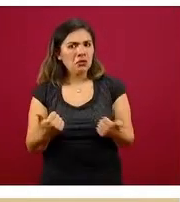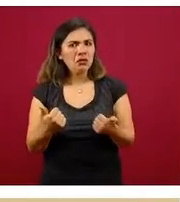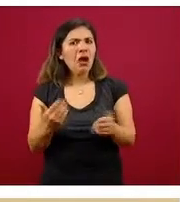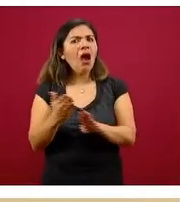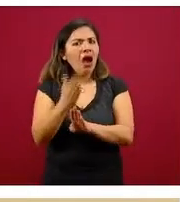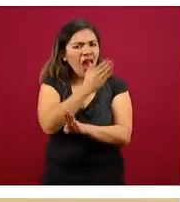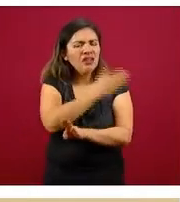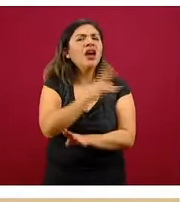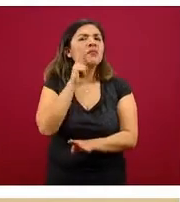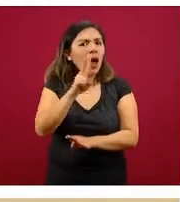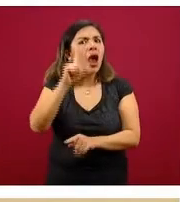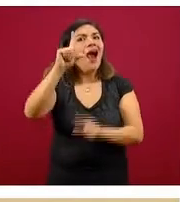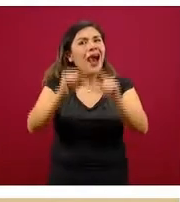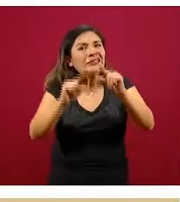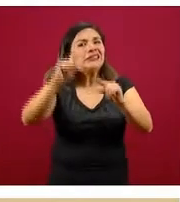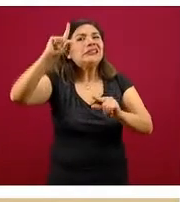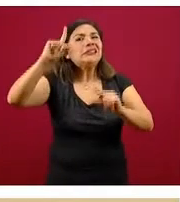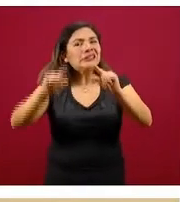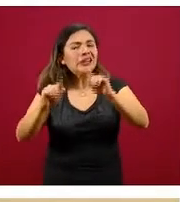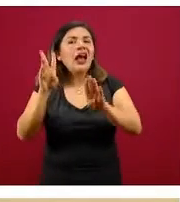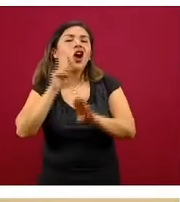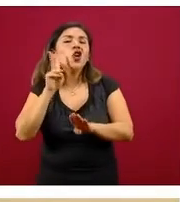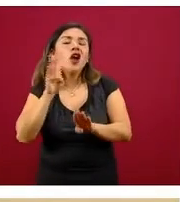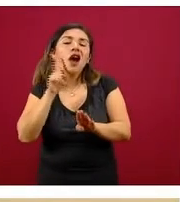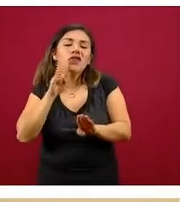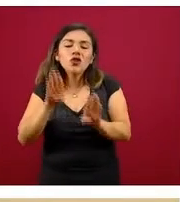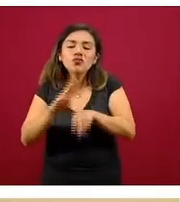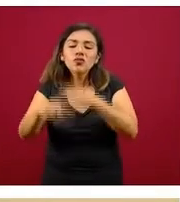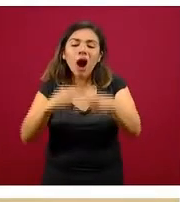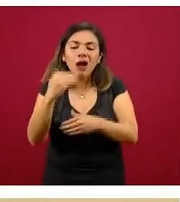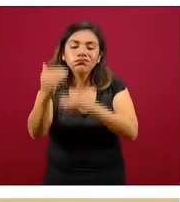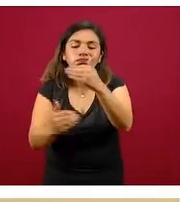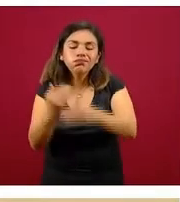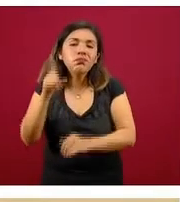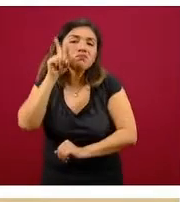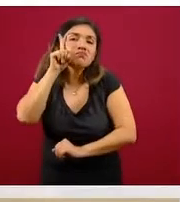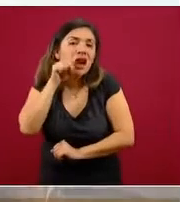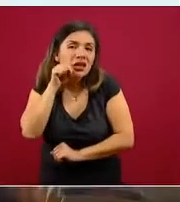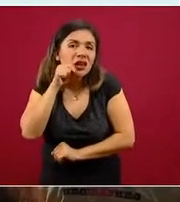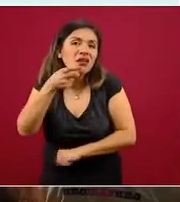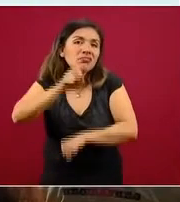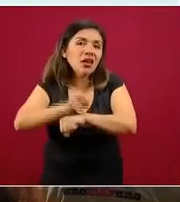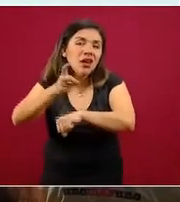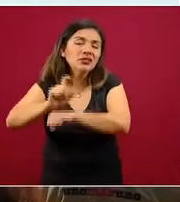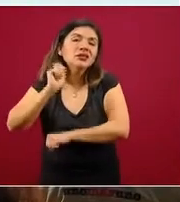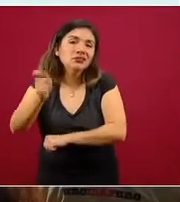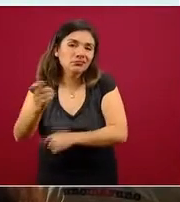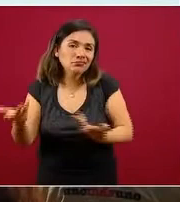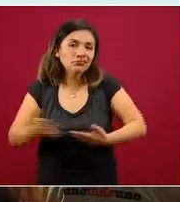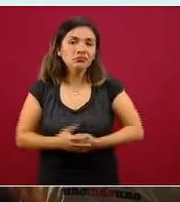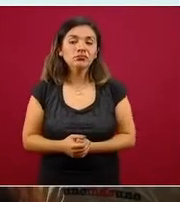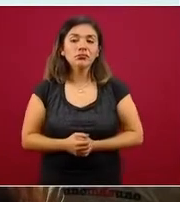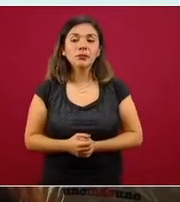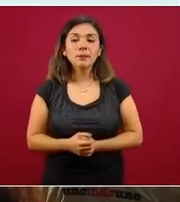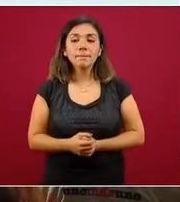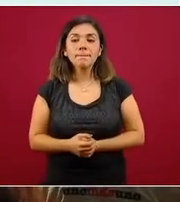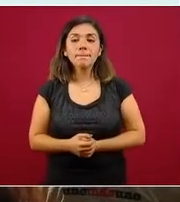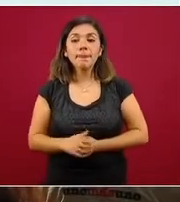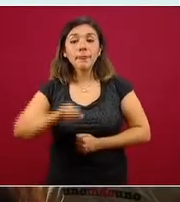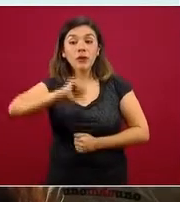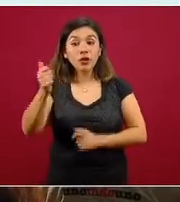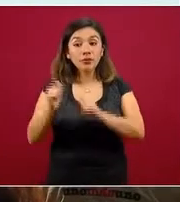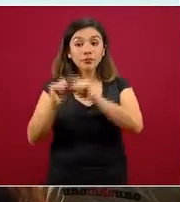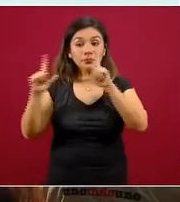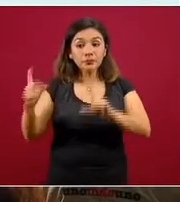hemos tenido anteriormente, vamos a ver cómo continúa el comportamiento el día de mañana. Veamos la